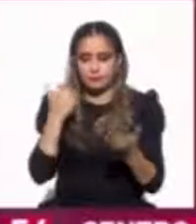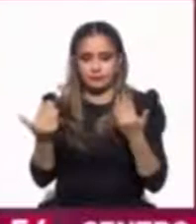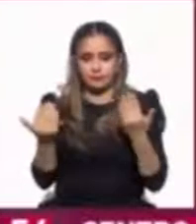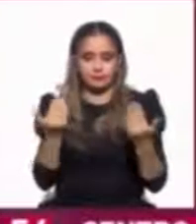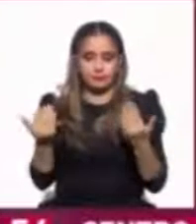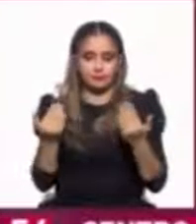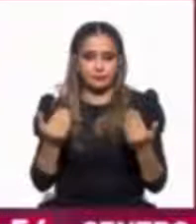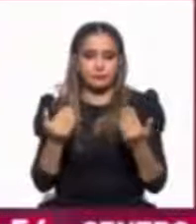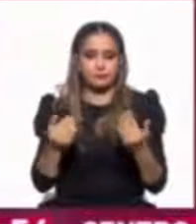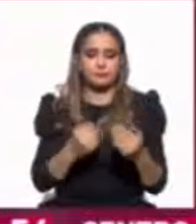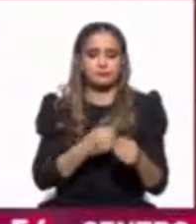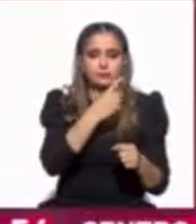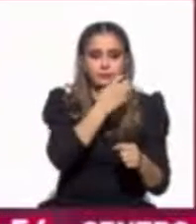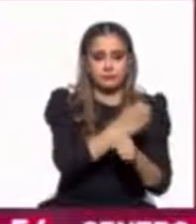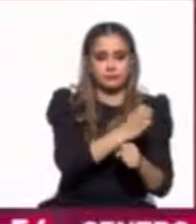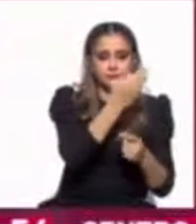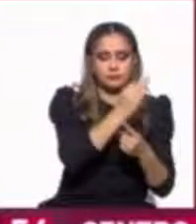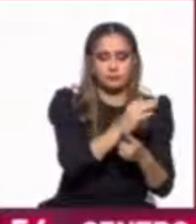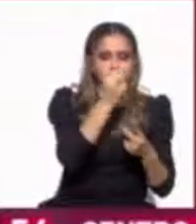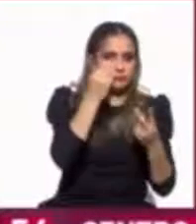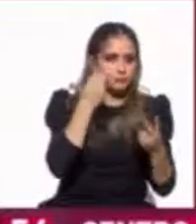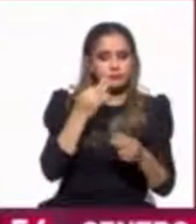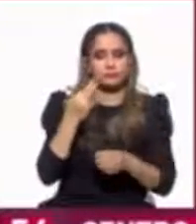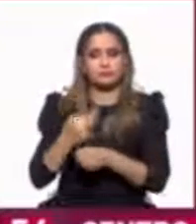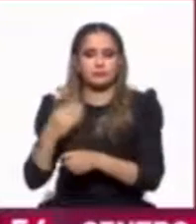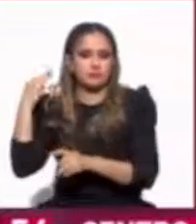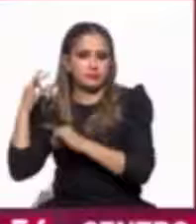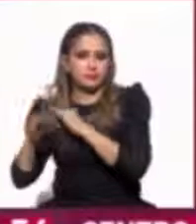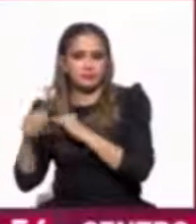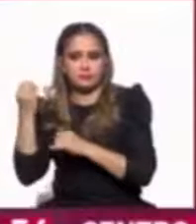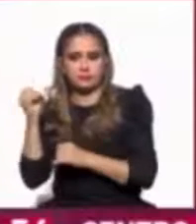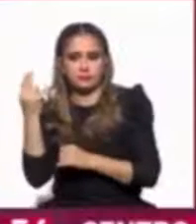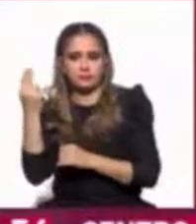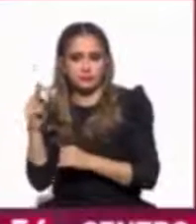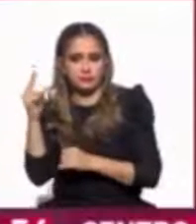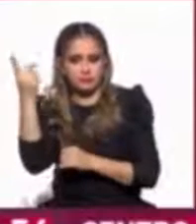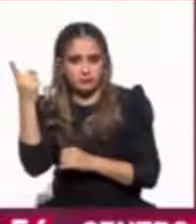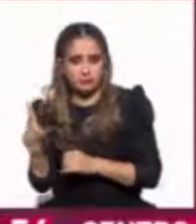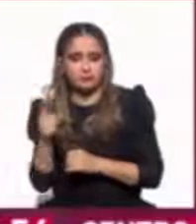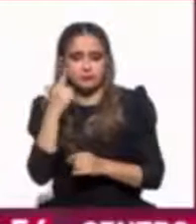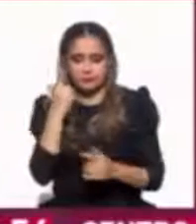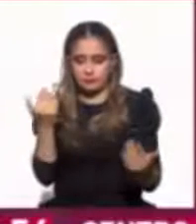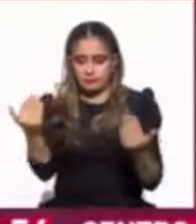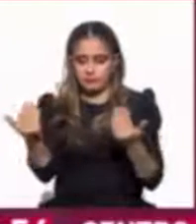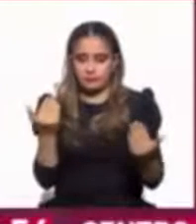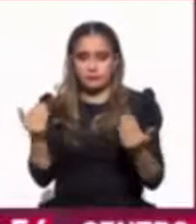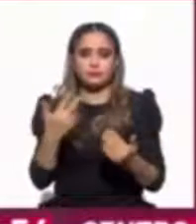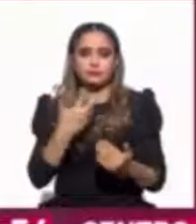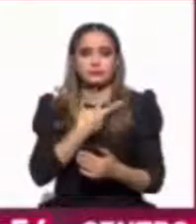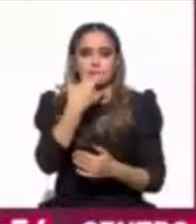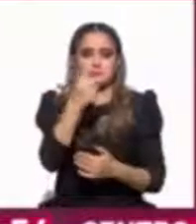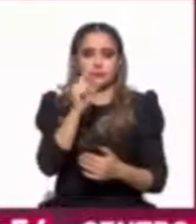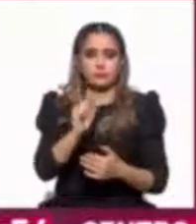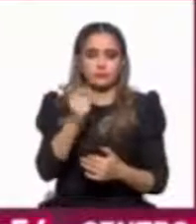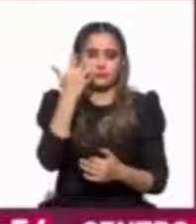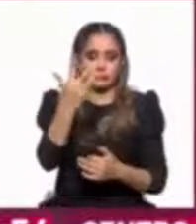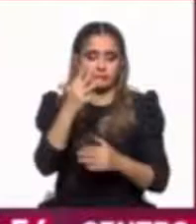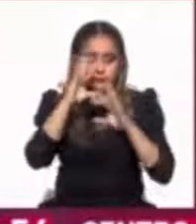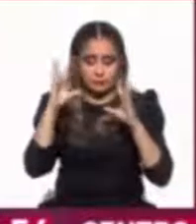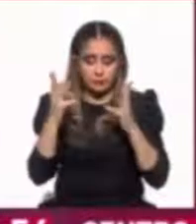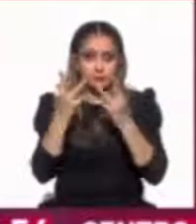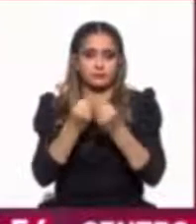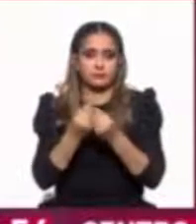el primero de este año, mientras la tasa de subocupación era de 8.5 en el